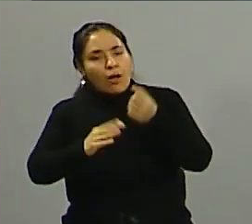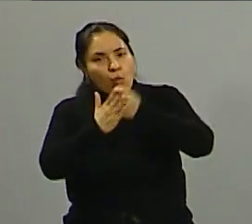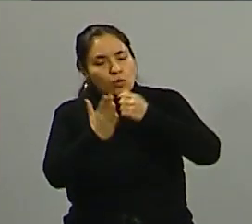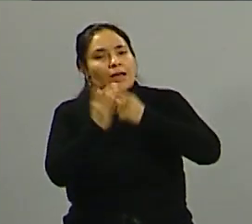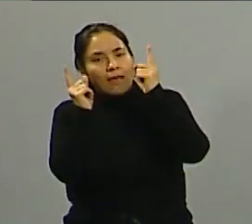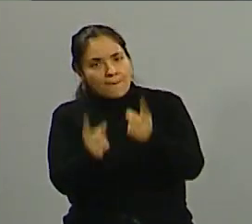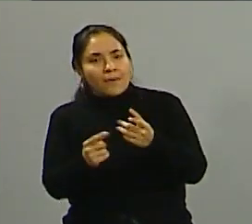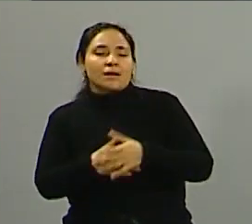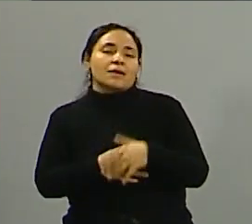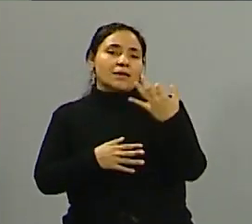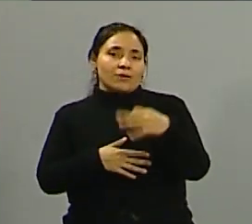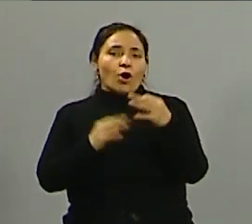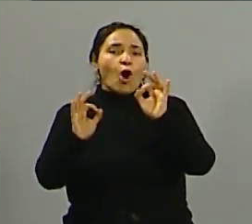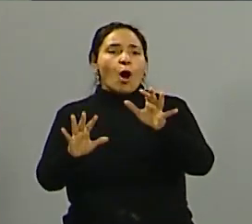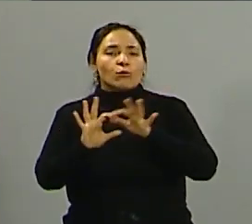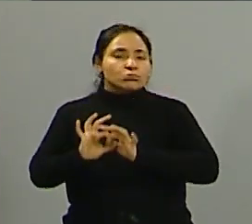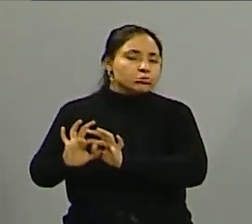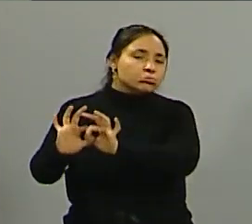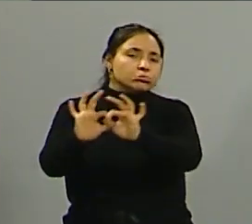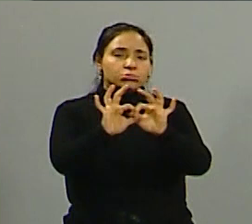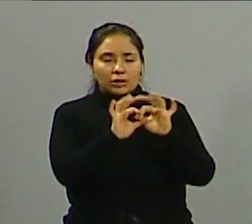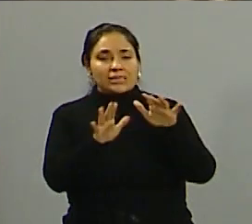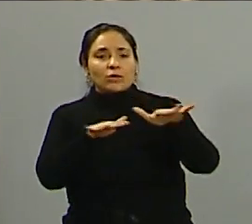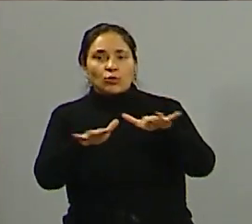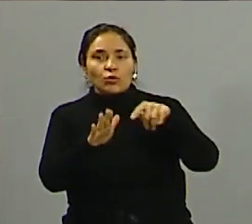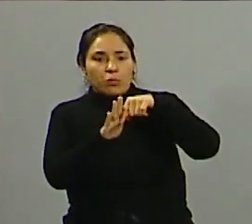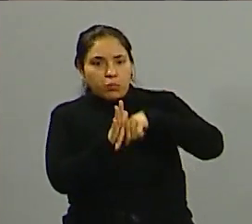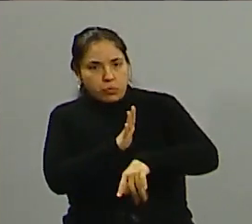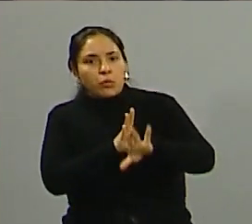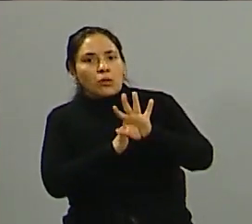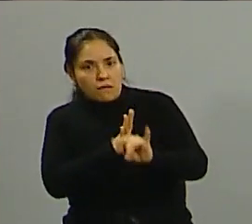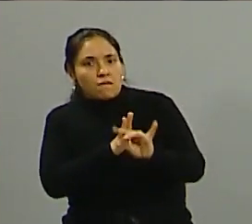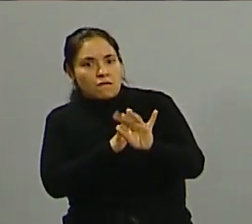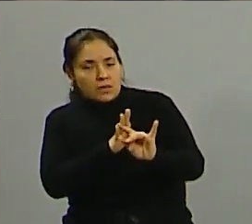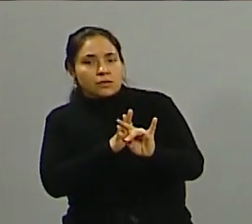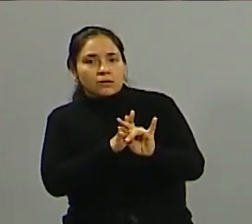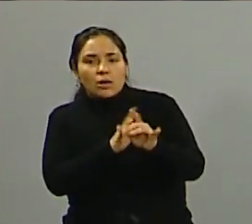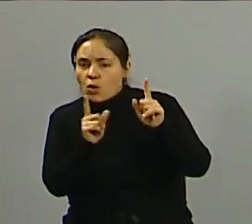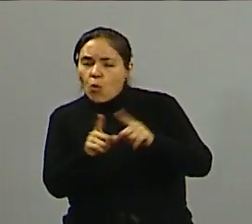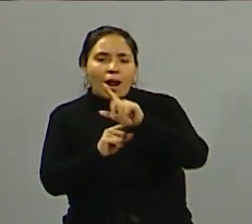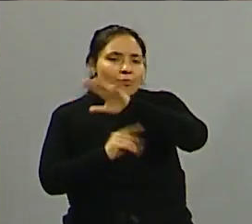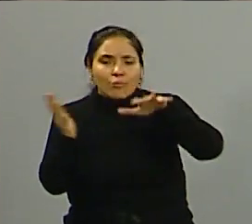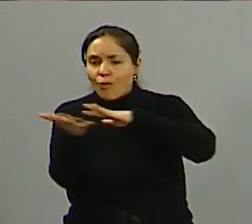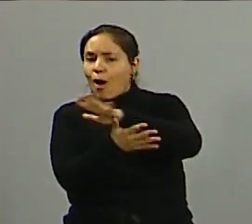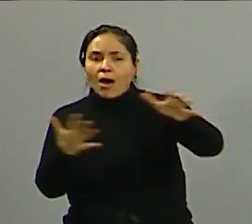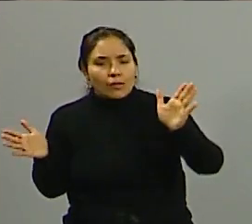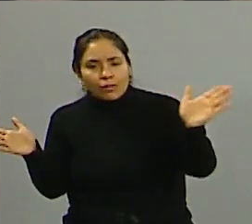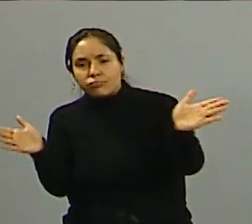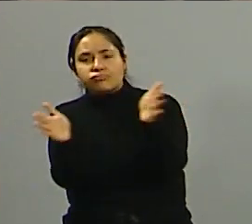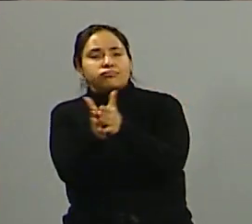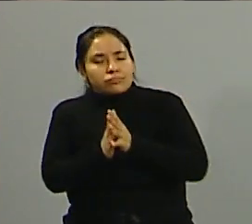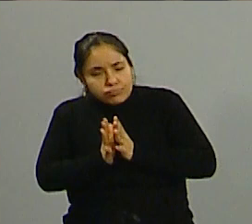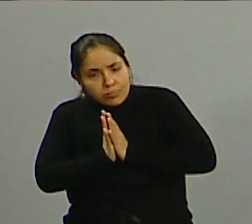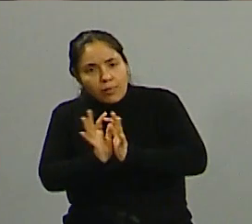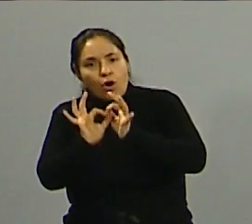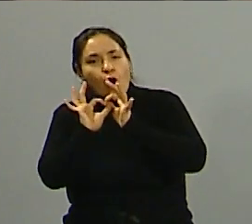multiétnico, confederado, con cuestiones que eran complejas, logra unir un pueblo, porque ahí hay una unión y